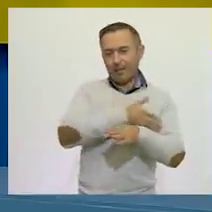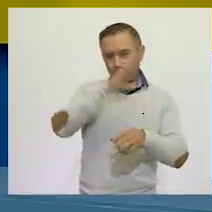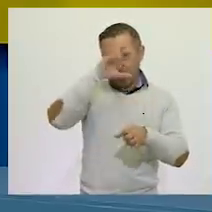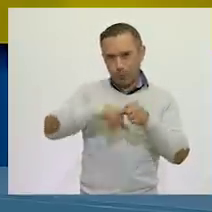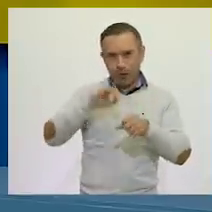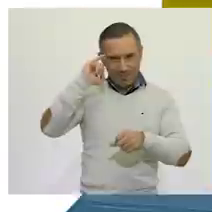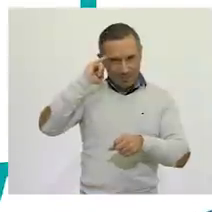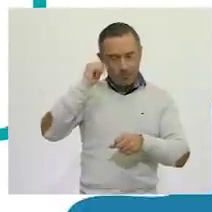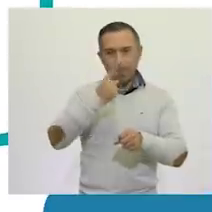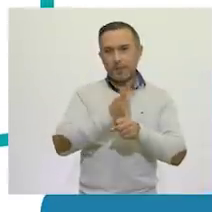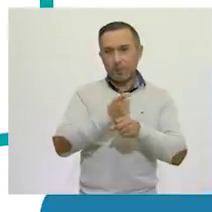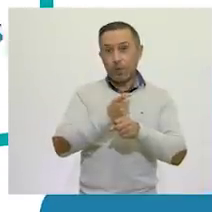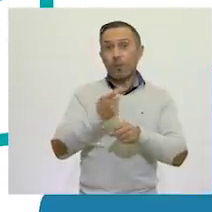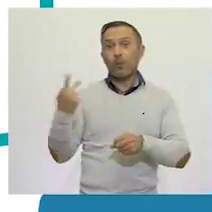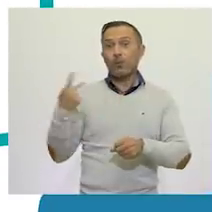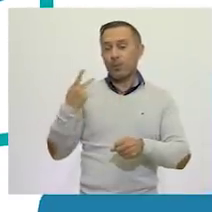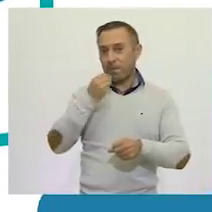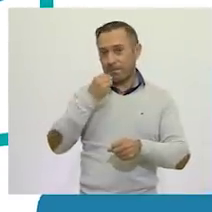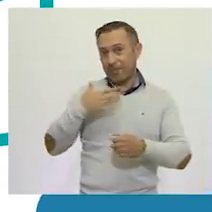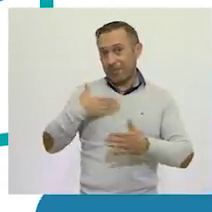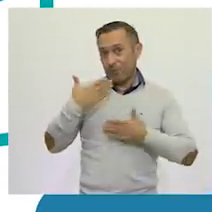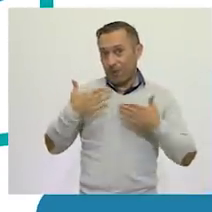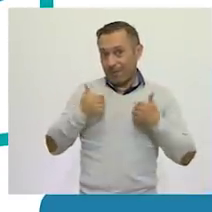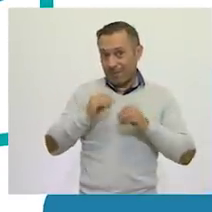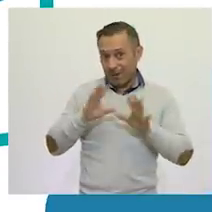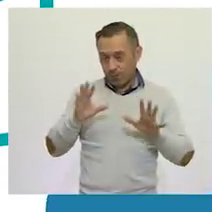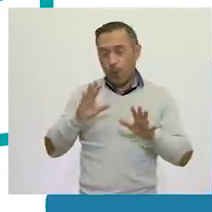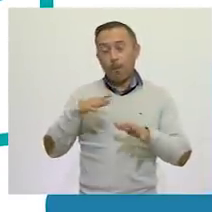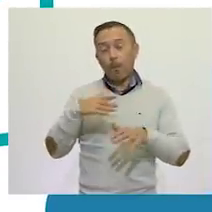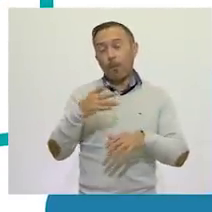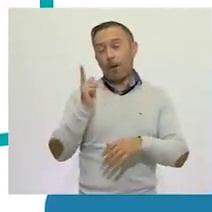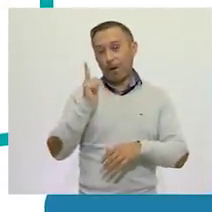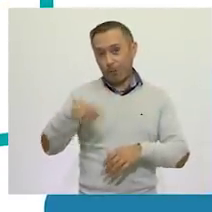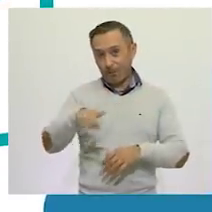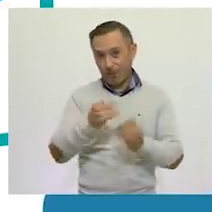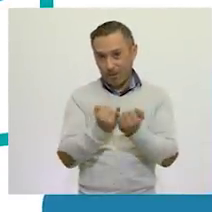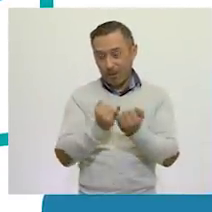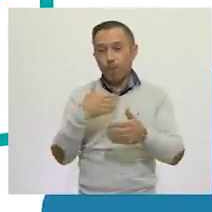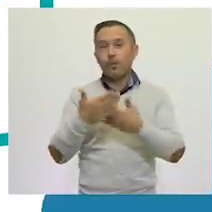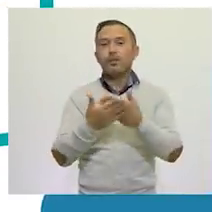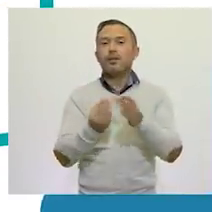disfrutado tanto como nosotros. A continuación, matemáticas.